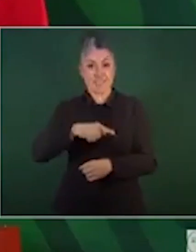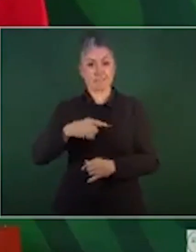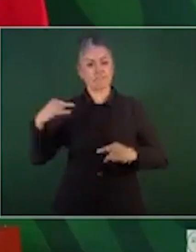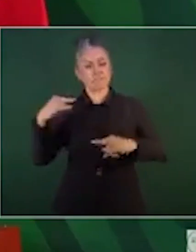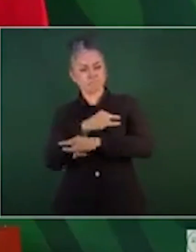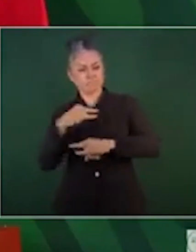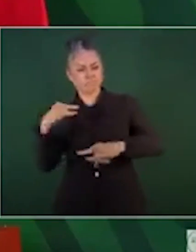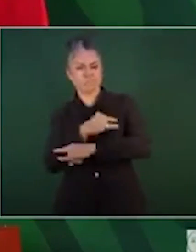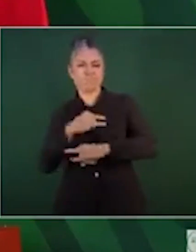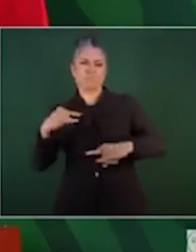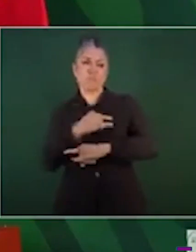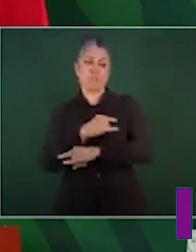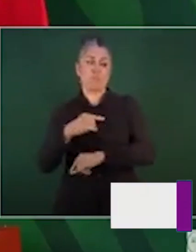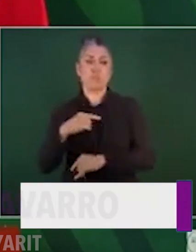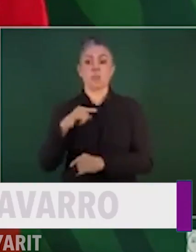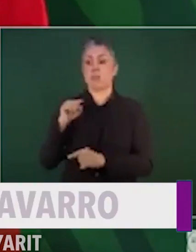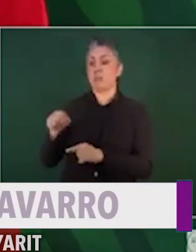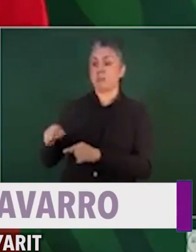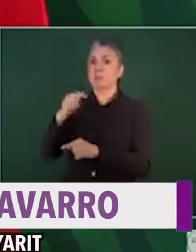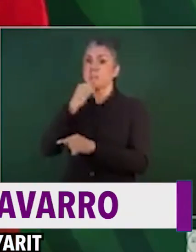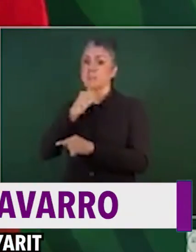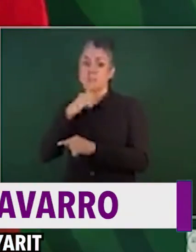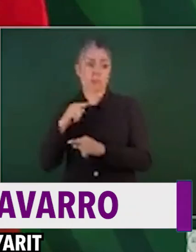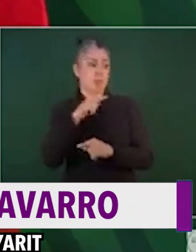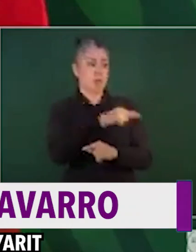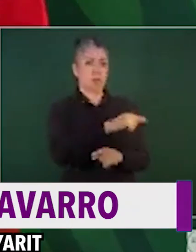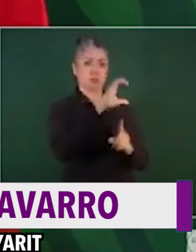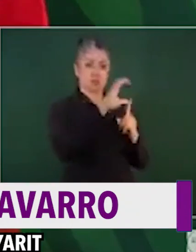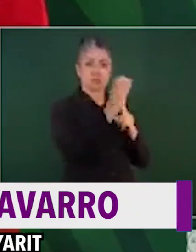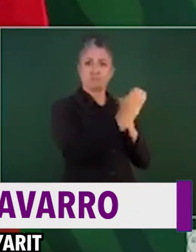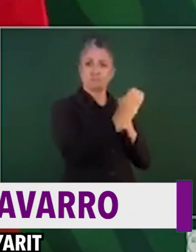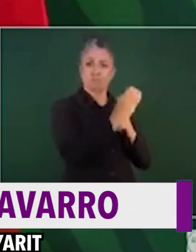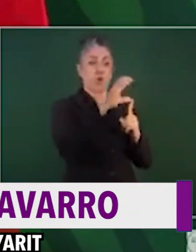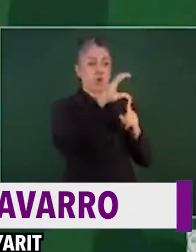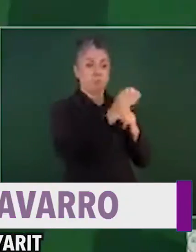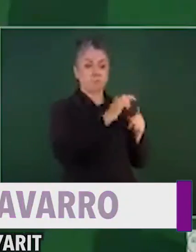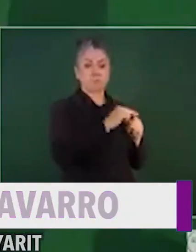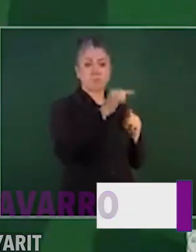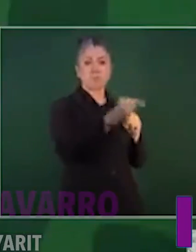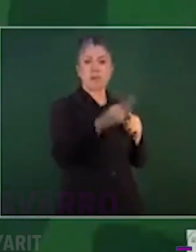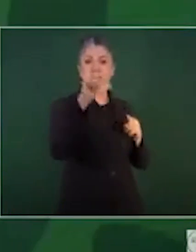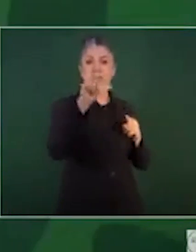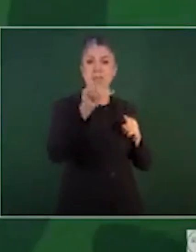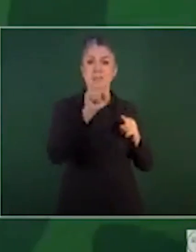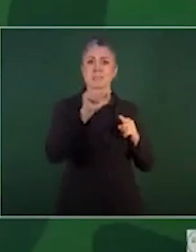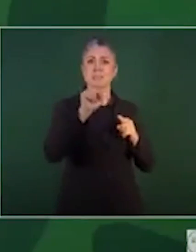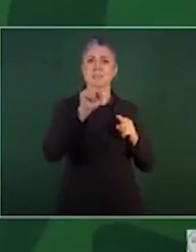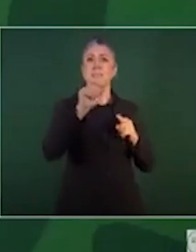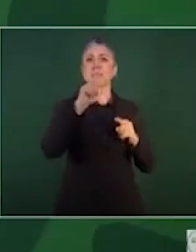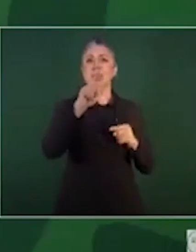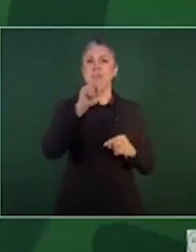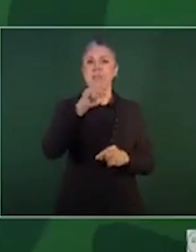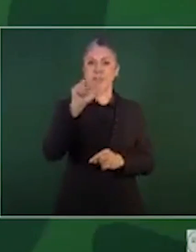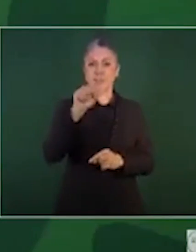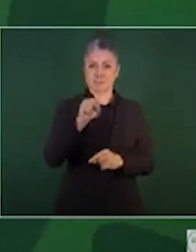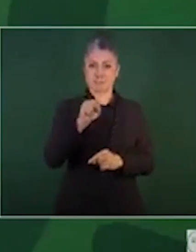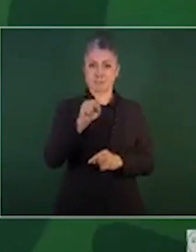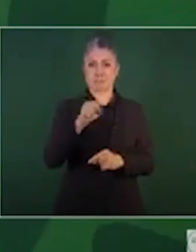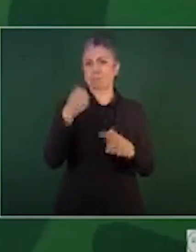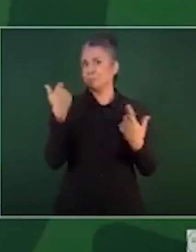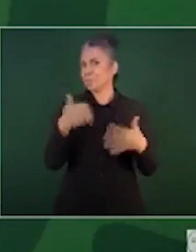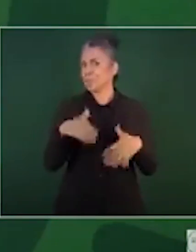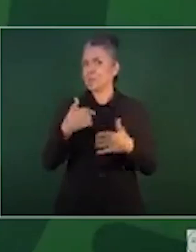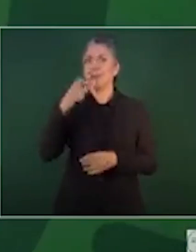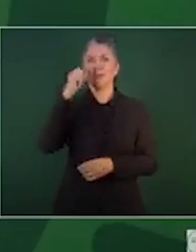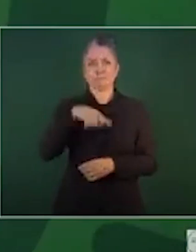Compostela y la de Compostela a Las Varas, misma que habrá de terminarse este año con una inversión también sin precedente.